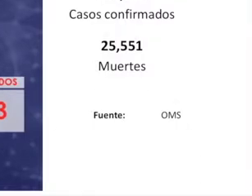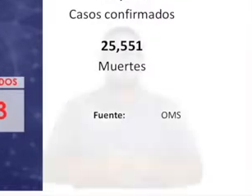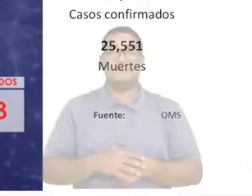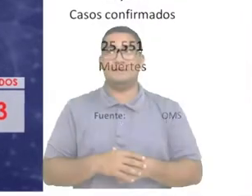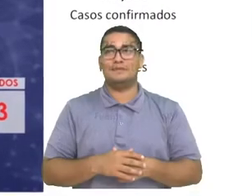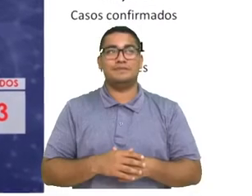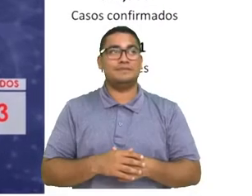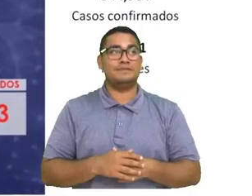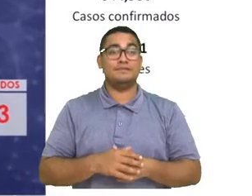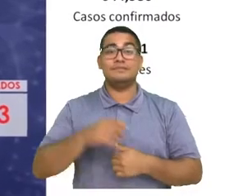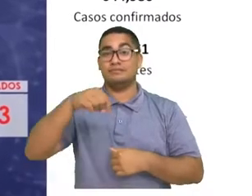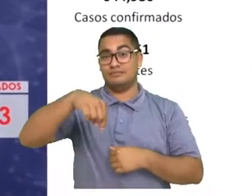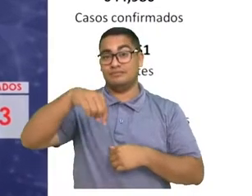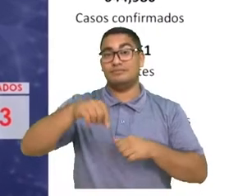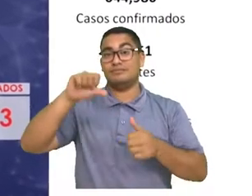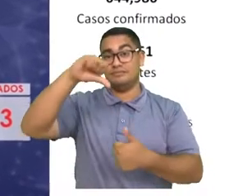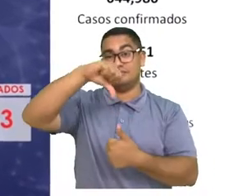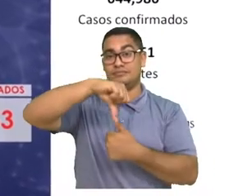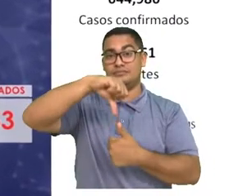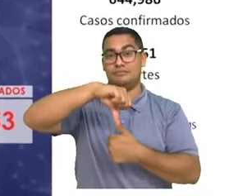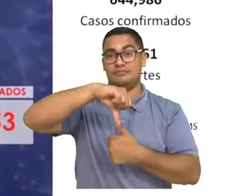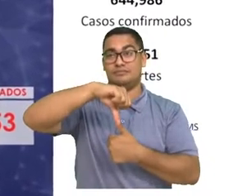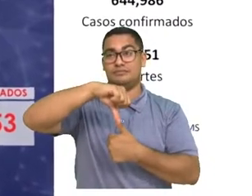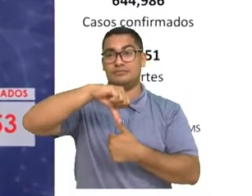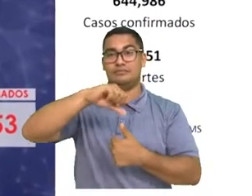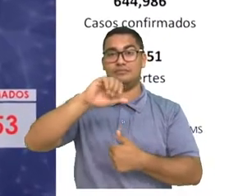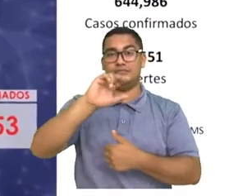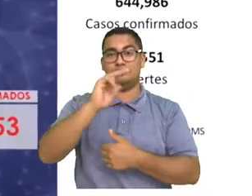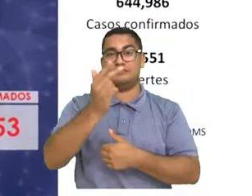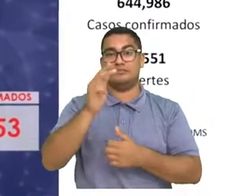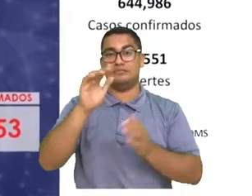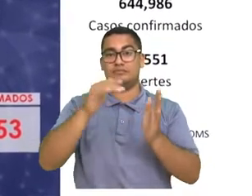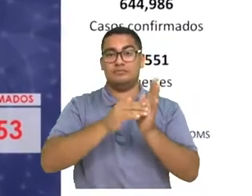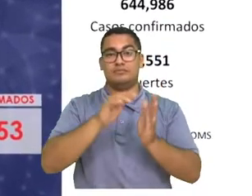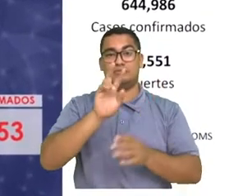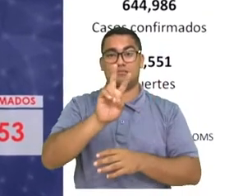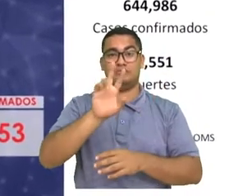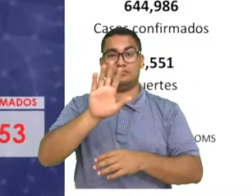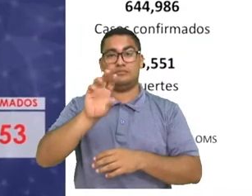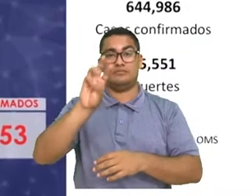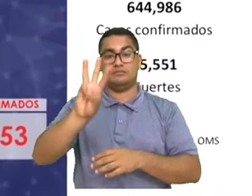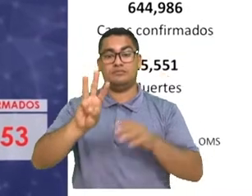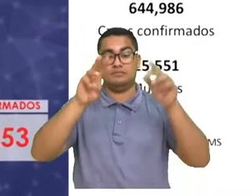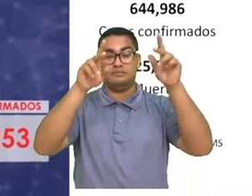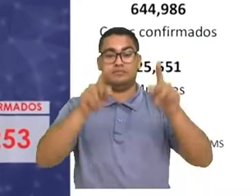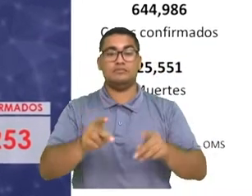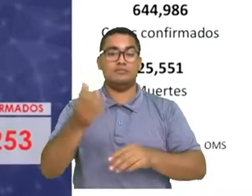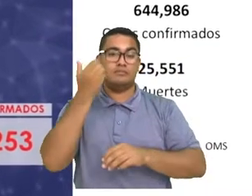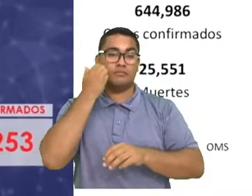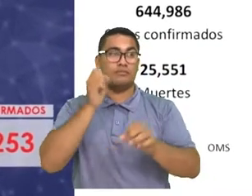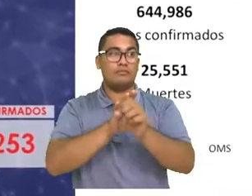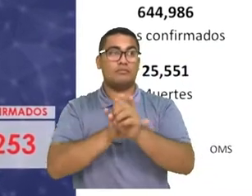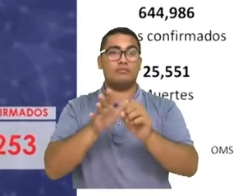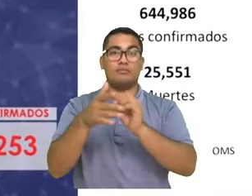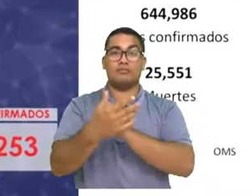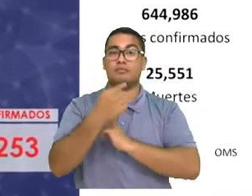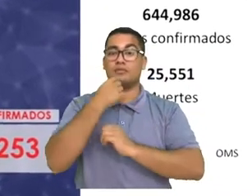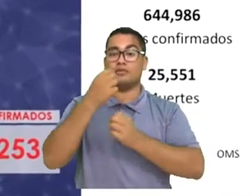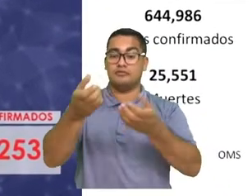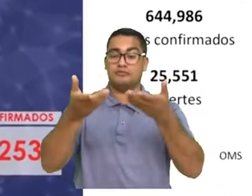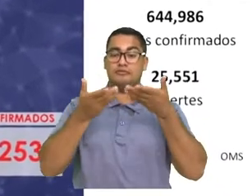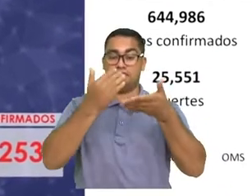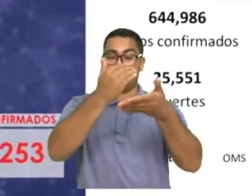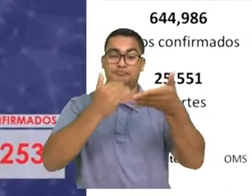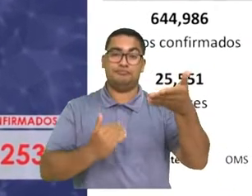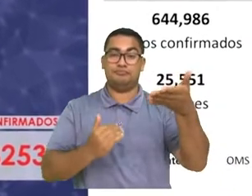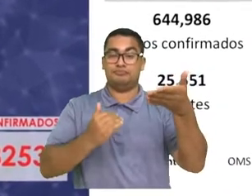En la región centroamericana se registran 8.253 casos de COVID-19, según el informe número 20 del Sistema de